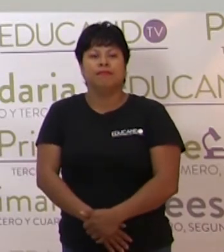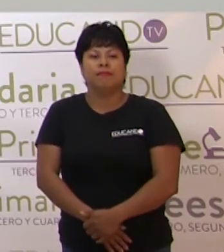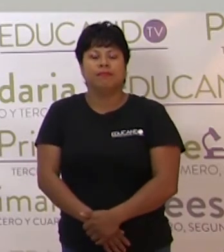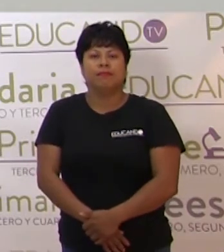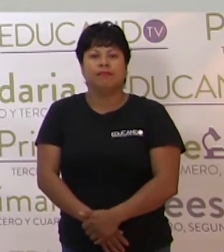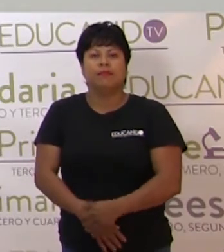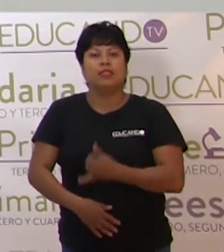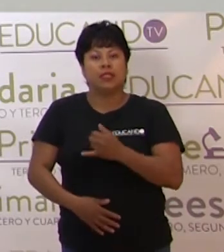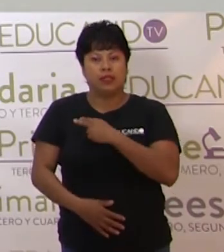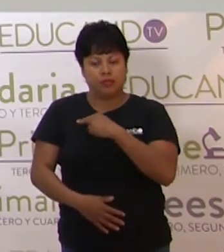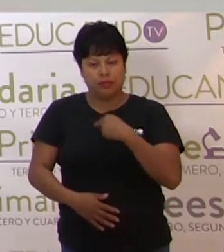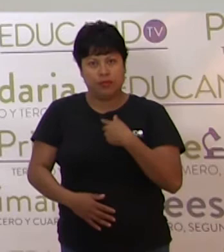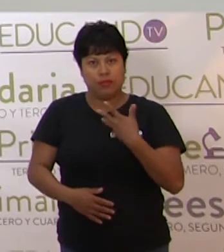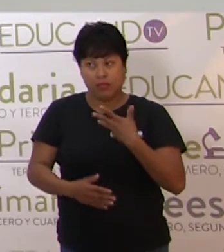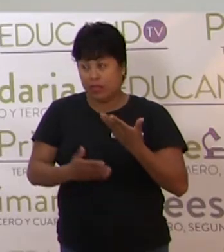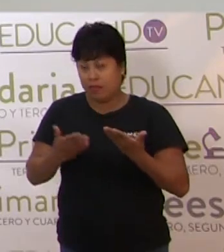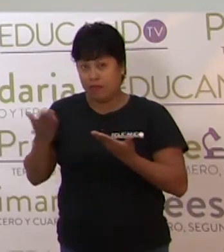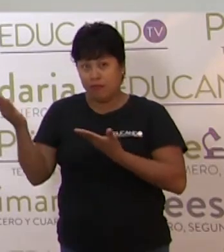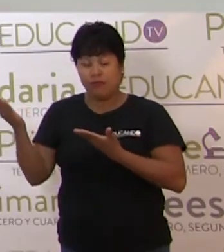y tenemos